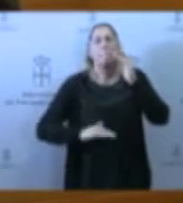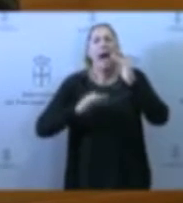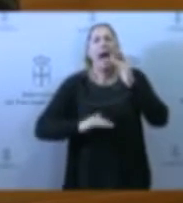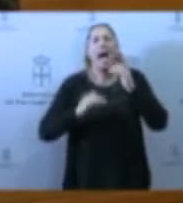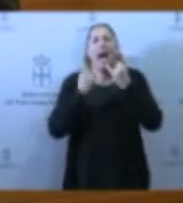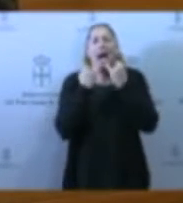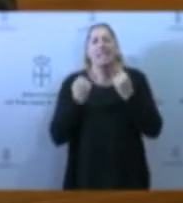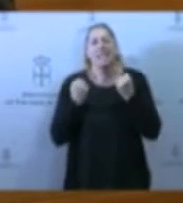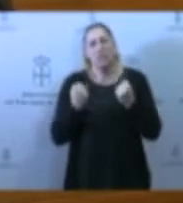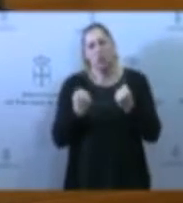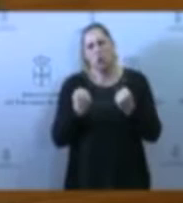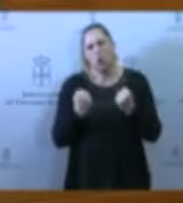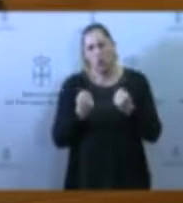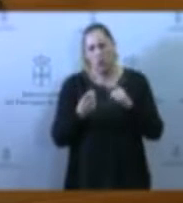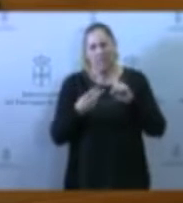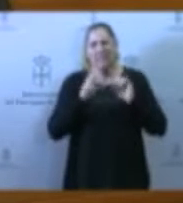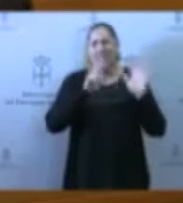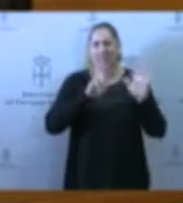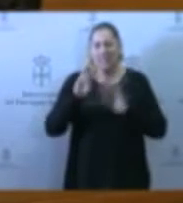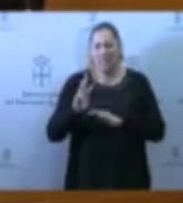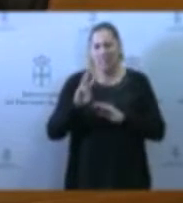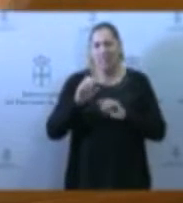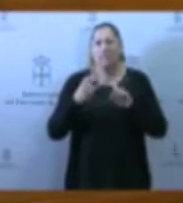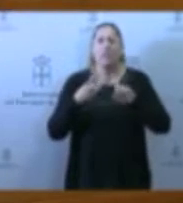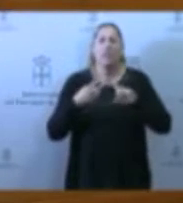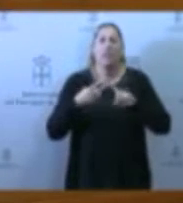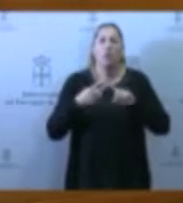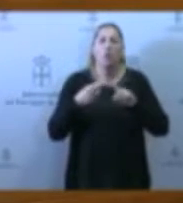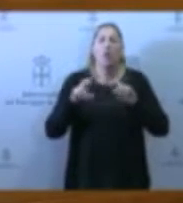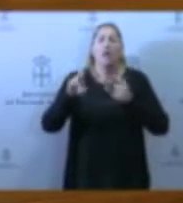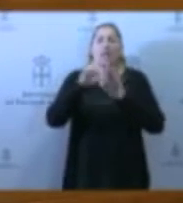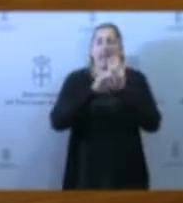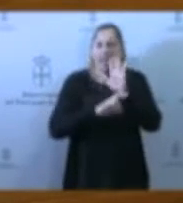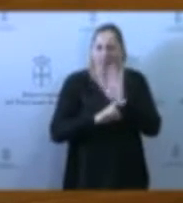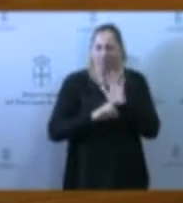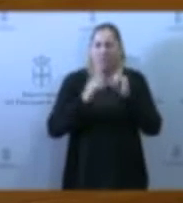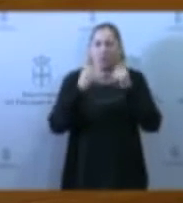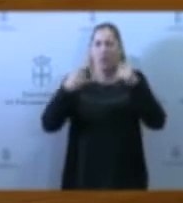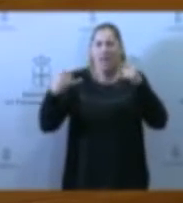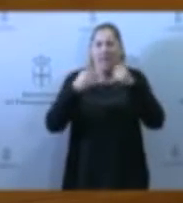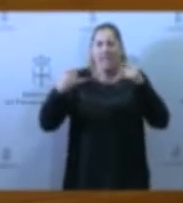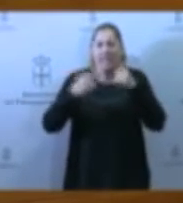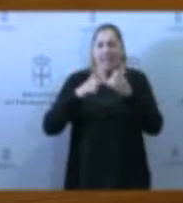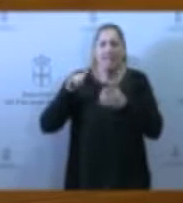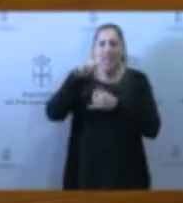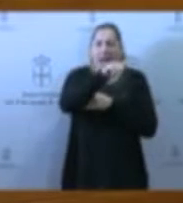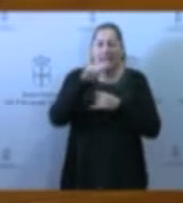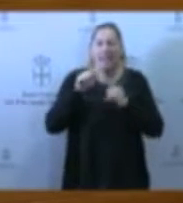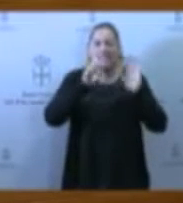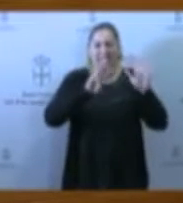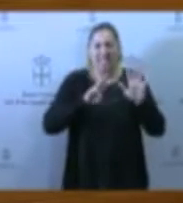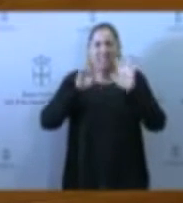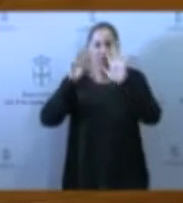reglamento electrotécnico de baja tensión del 73 y otro el reglamento de líneas aéreas del 68. Lo cito con nombre porque yo mismo los tuve que